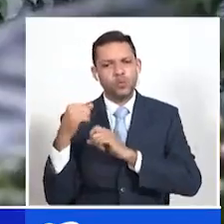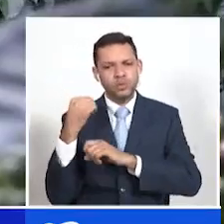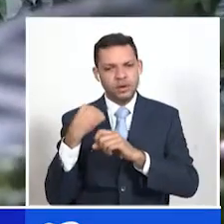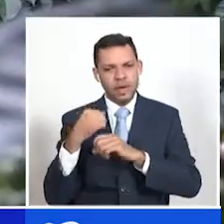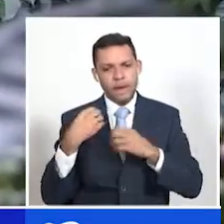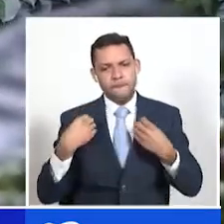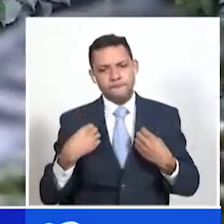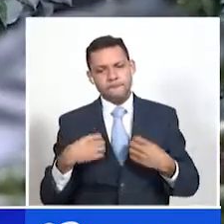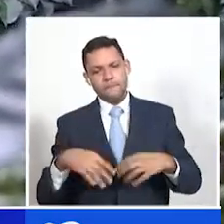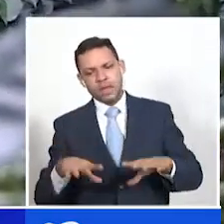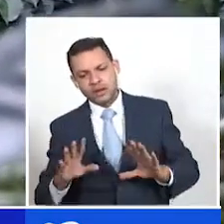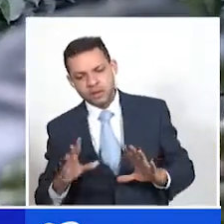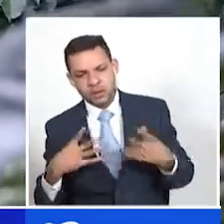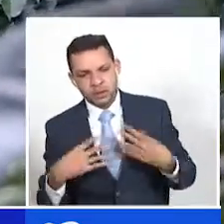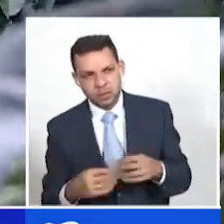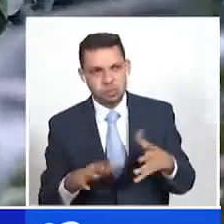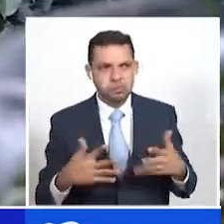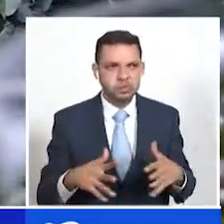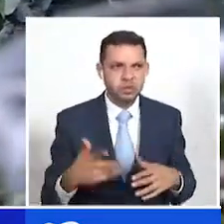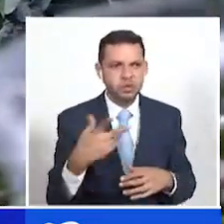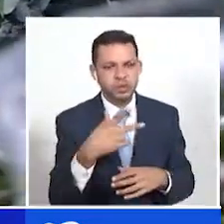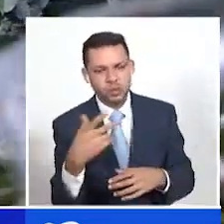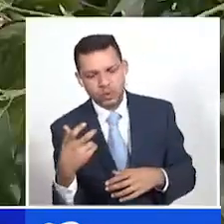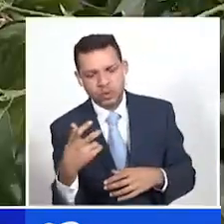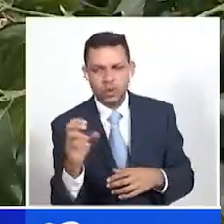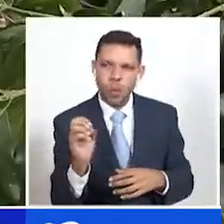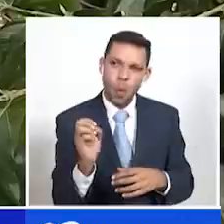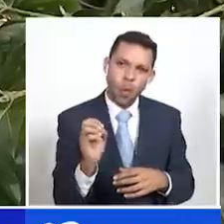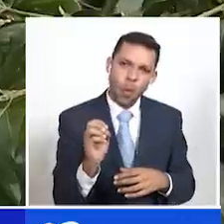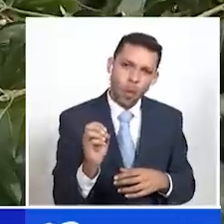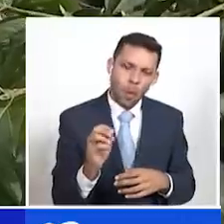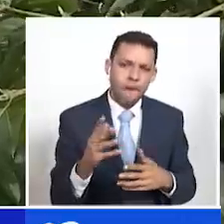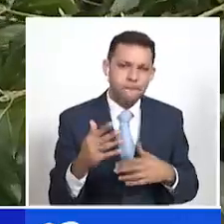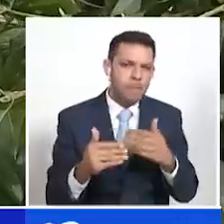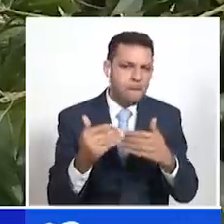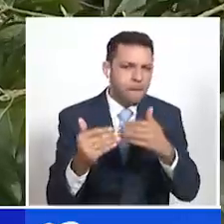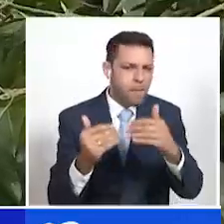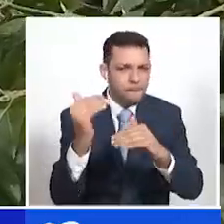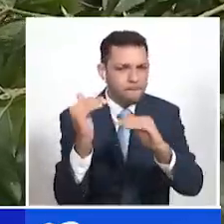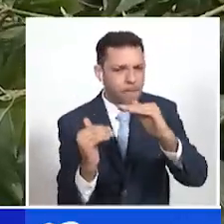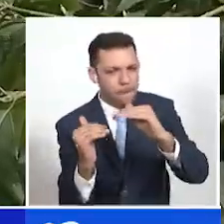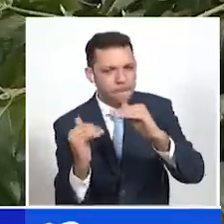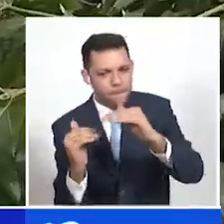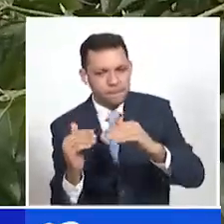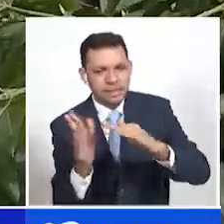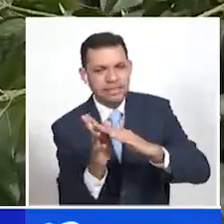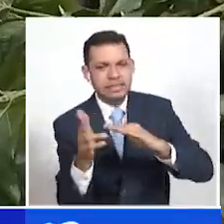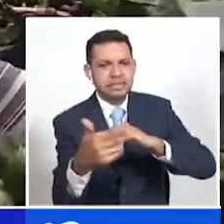poquita área, no sé si fueron unas 200 o un poco menos de hectáreas en café.